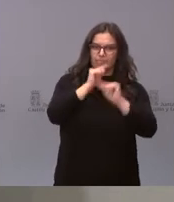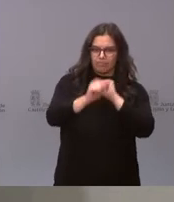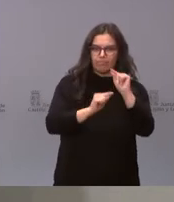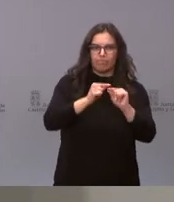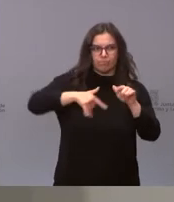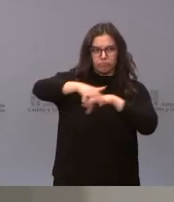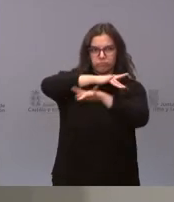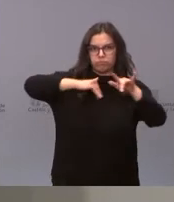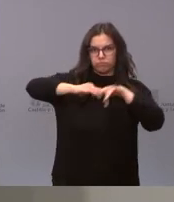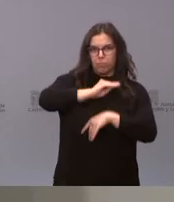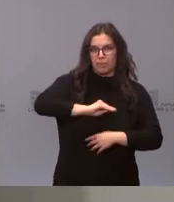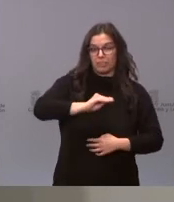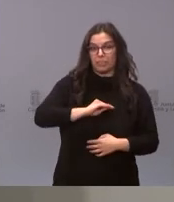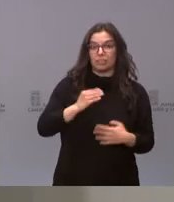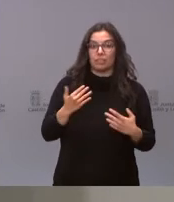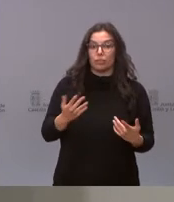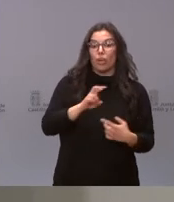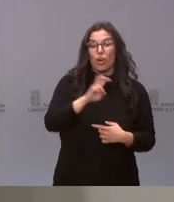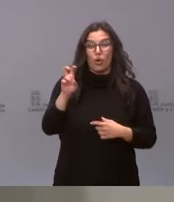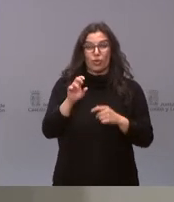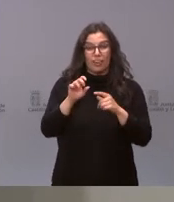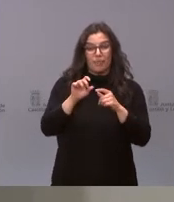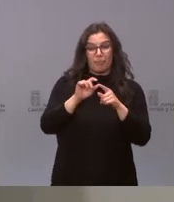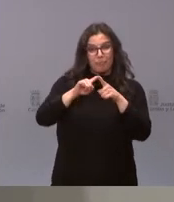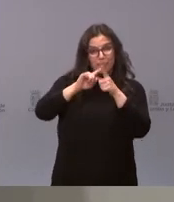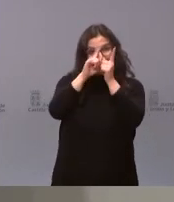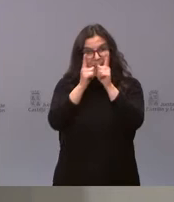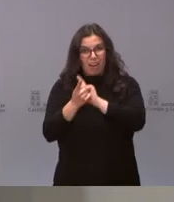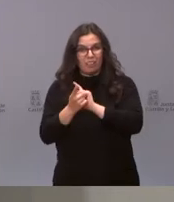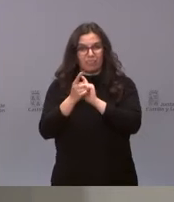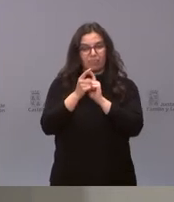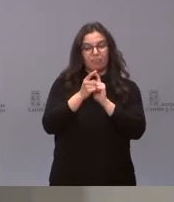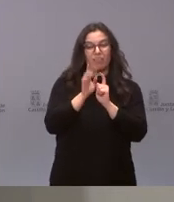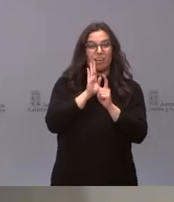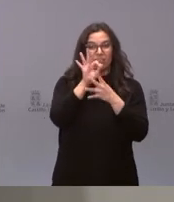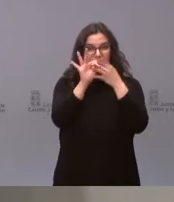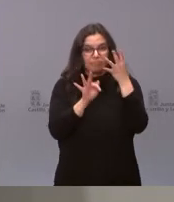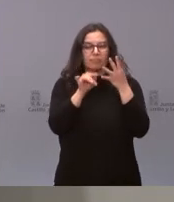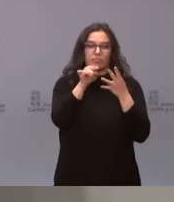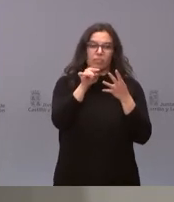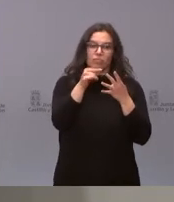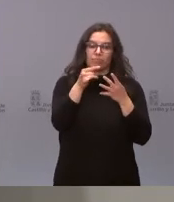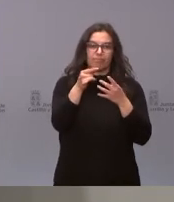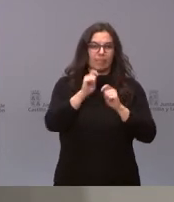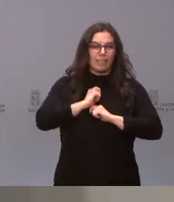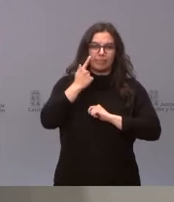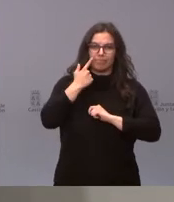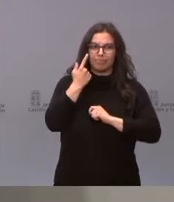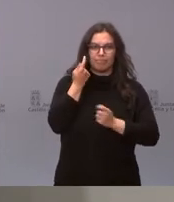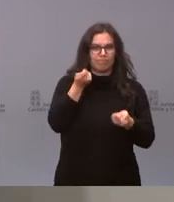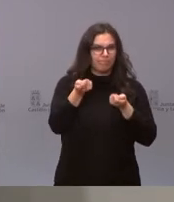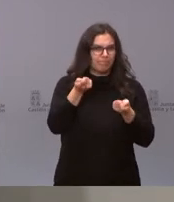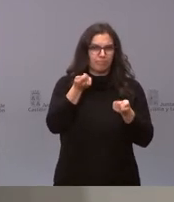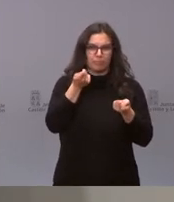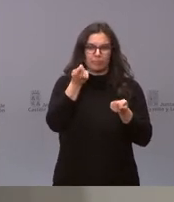coronavirus y la presencia y otras variantes es algo que nos obliga a este lo más posible todas